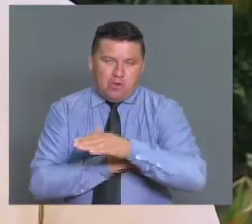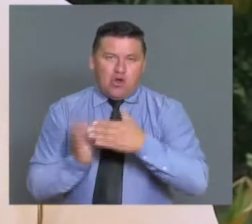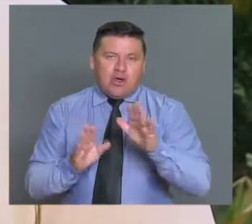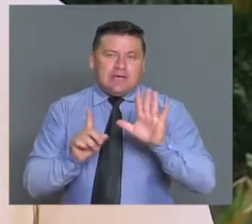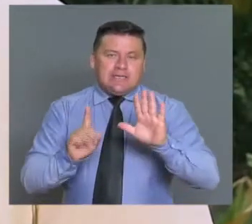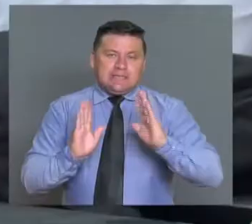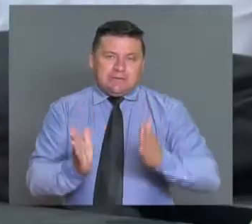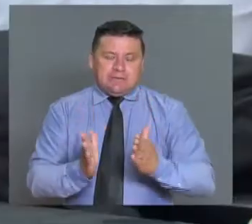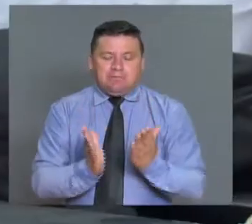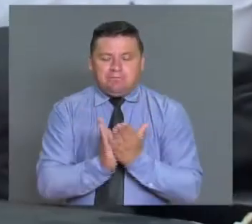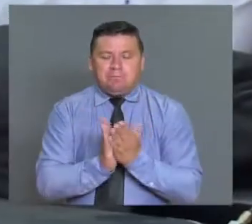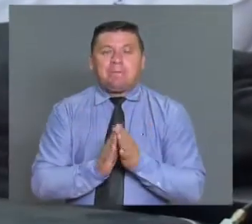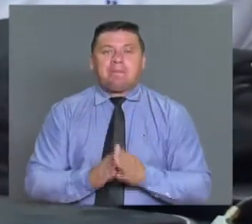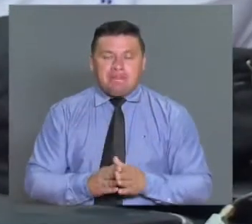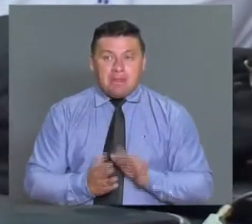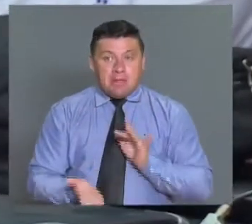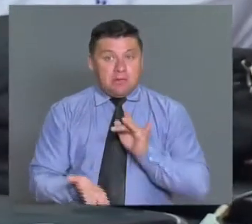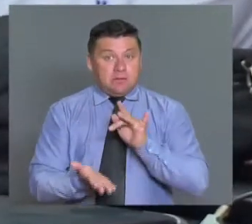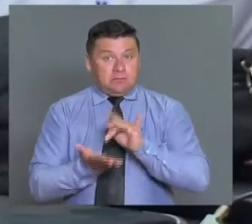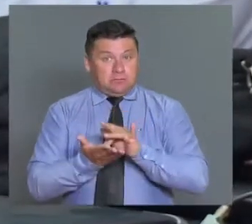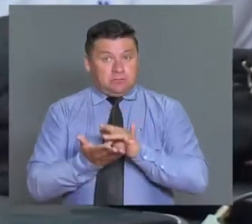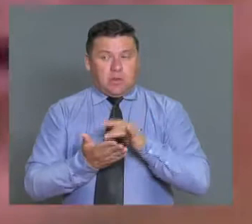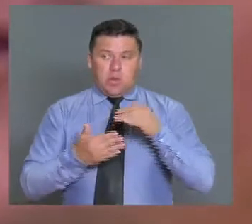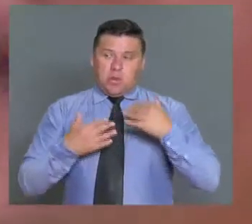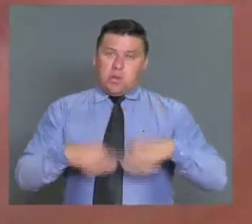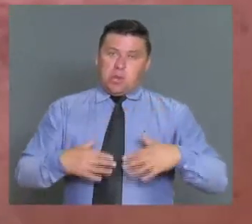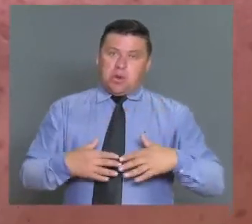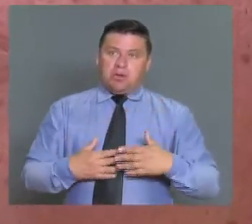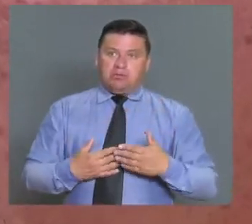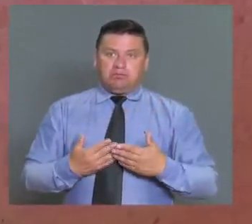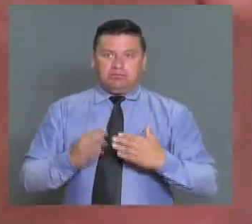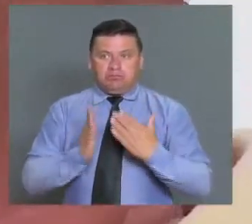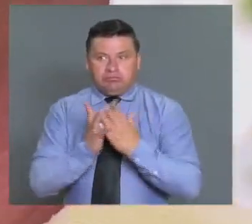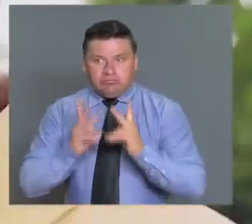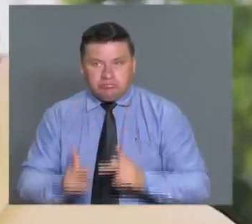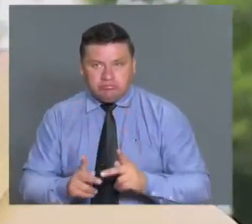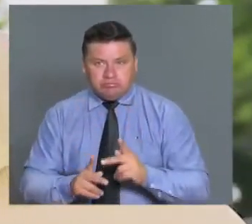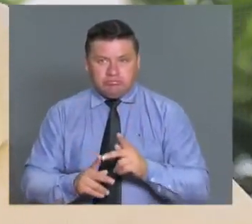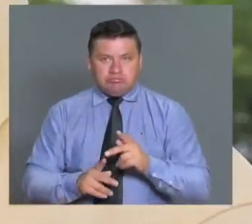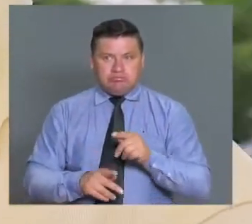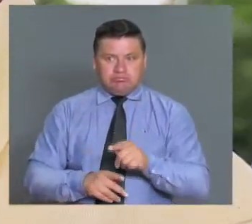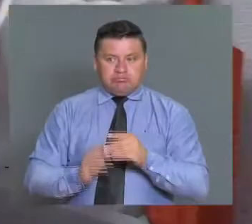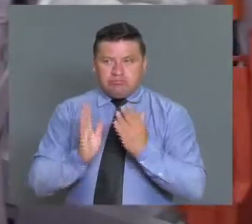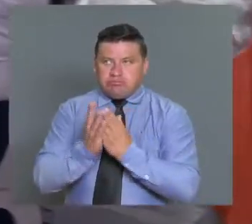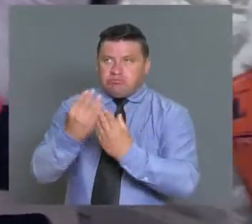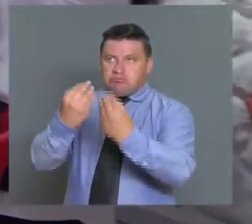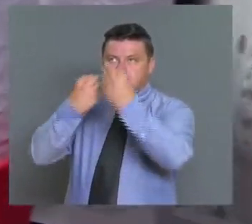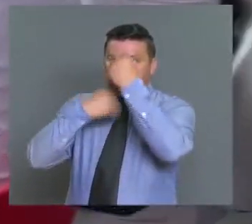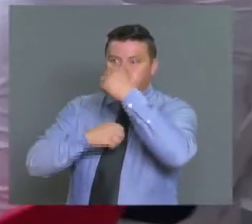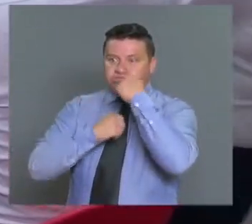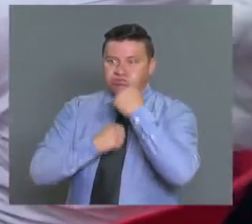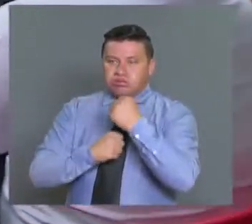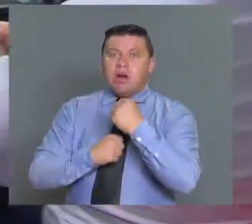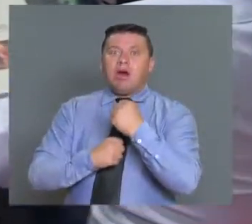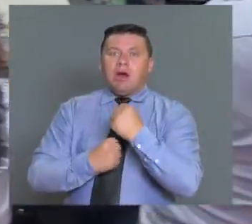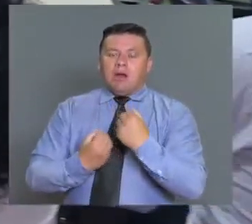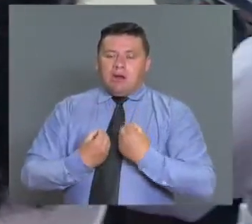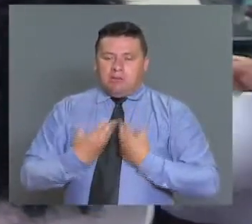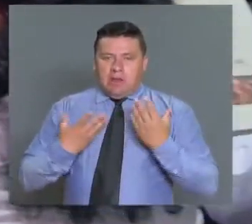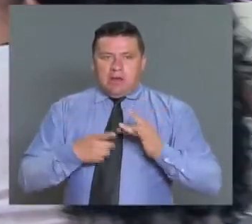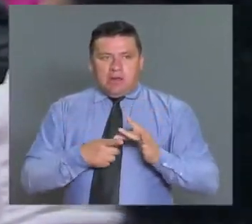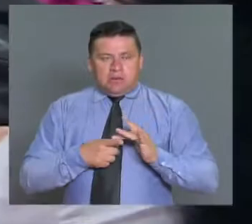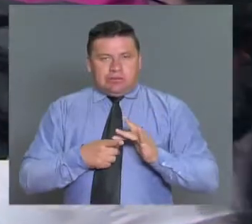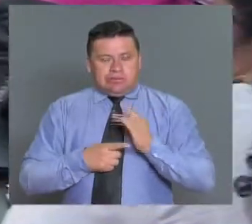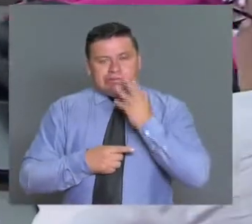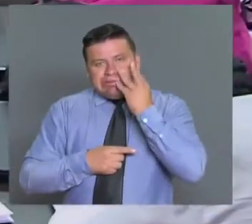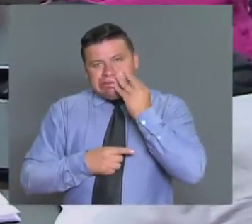el sexto semestre. La llegada de la institución ha hecho que los estudiantes del Centro Territorial de Administración Pública vivan una de las